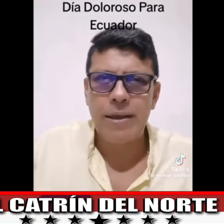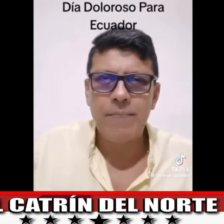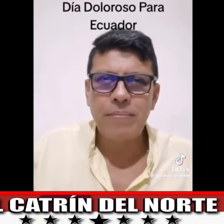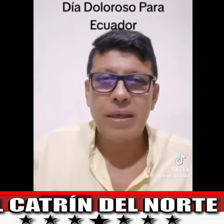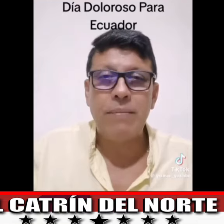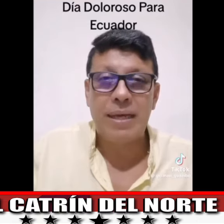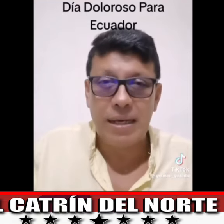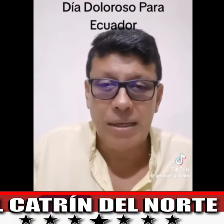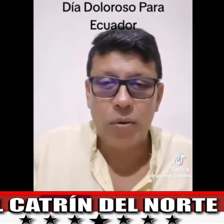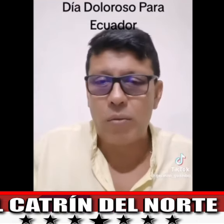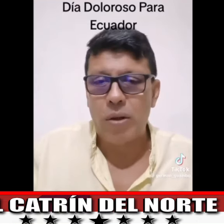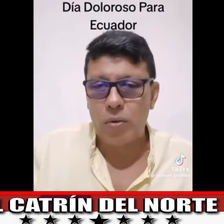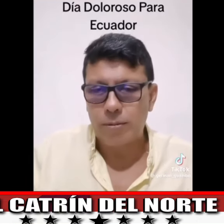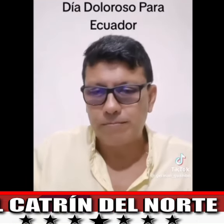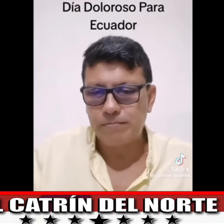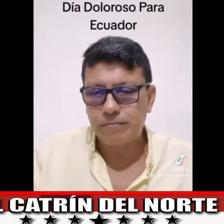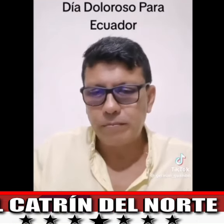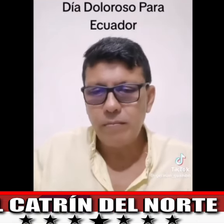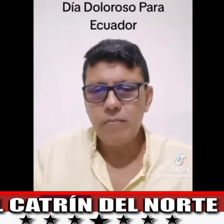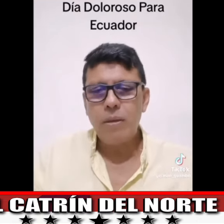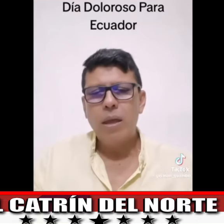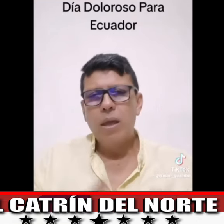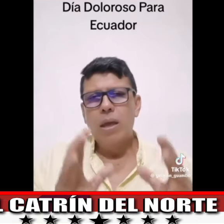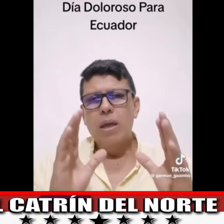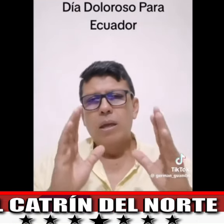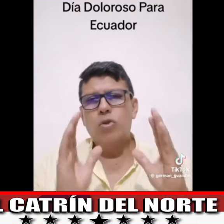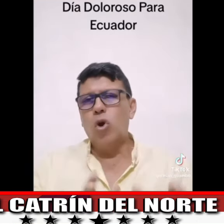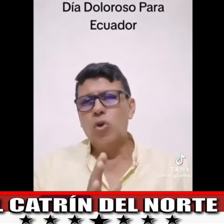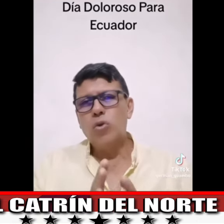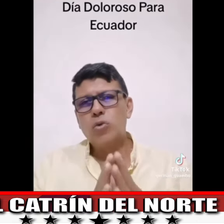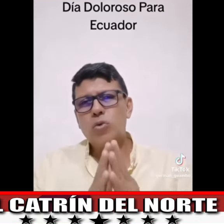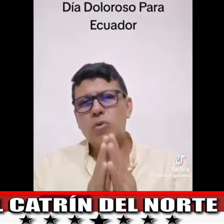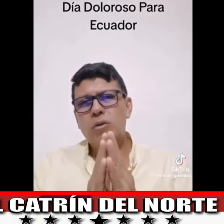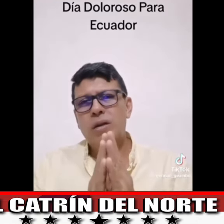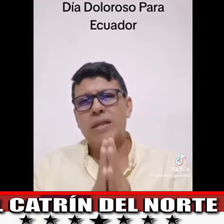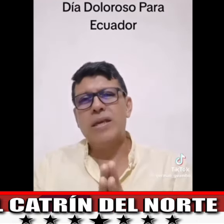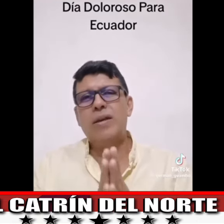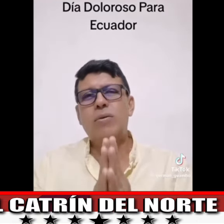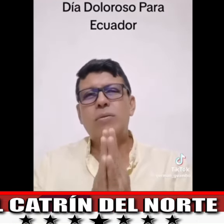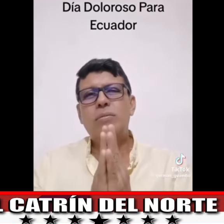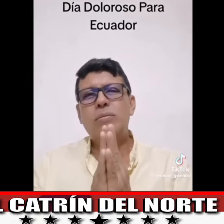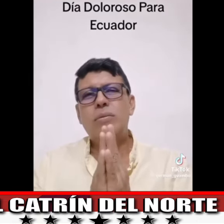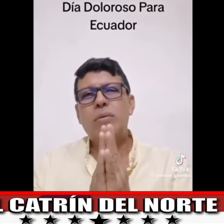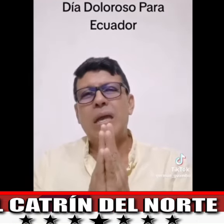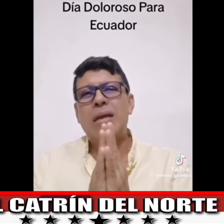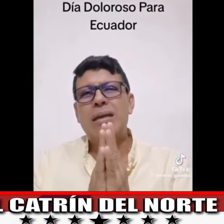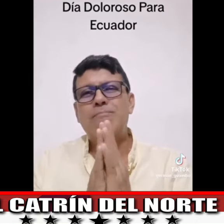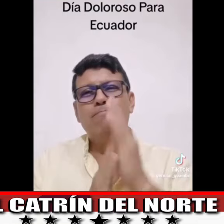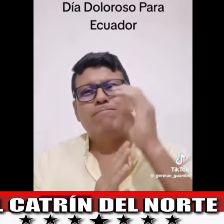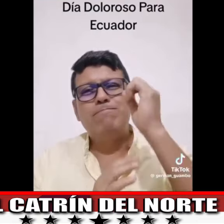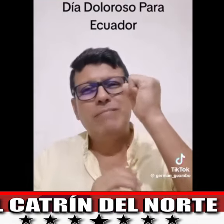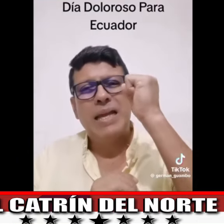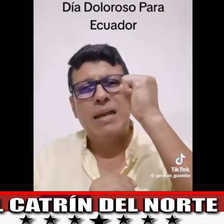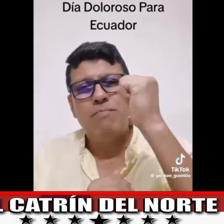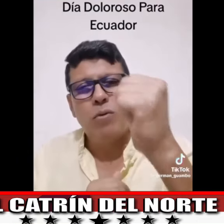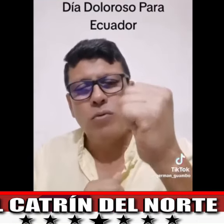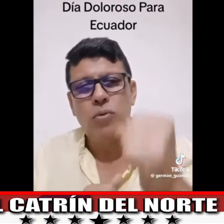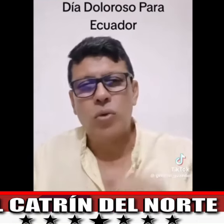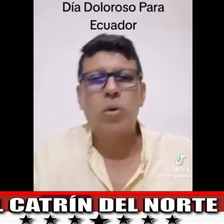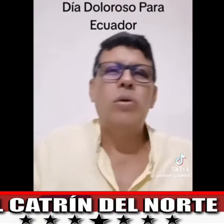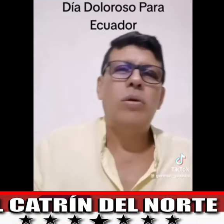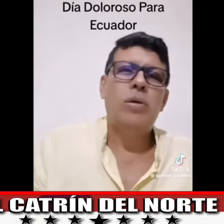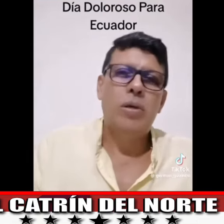mi patria en mi querido Ecuador todos le dieron en